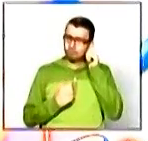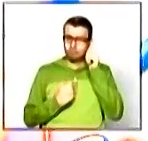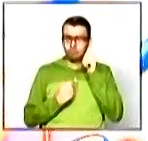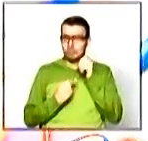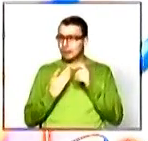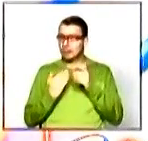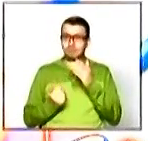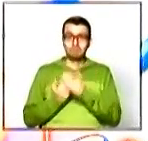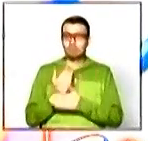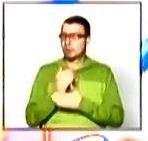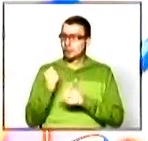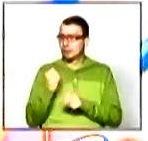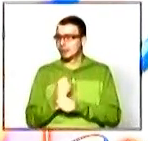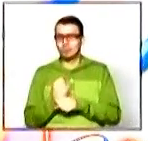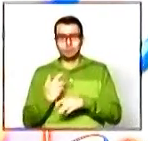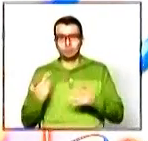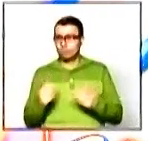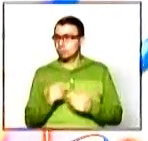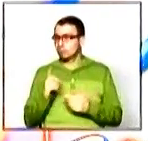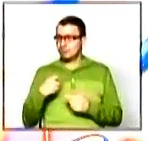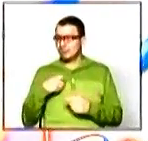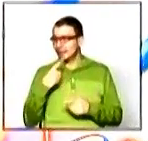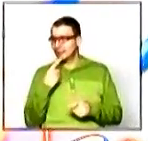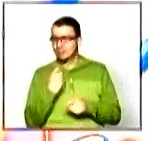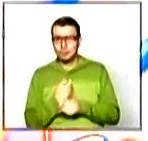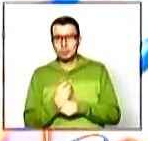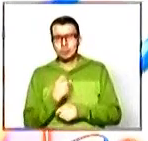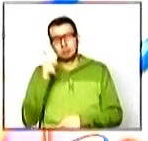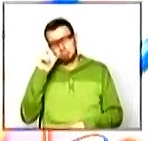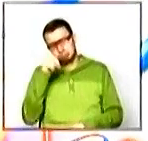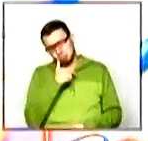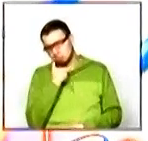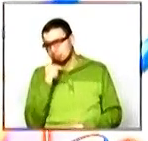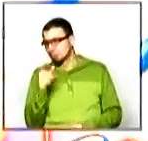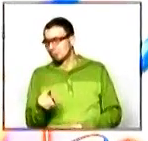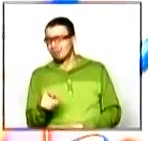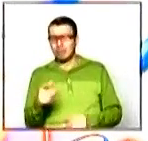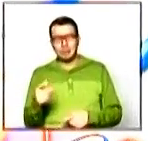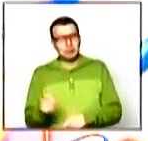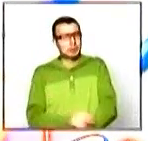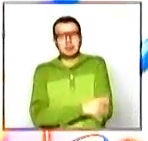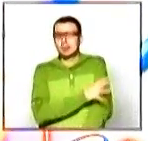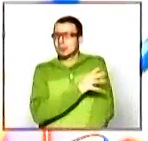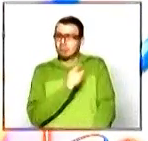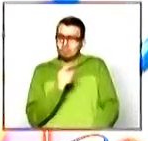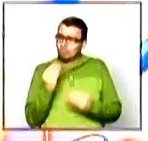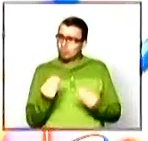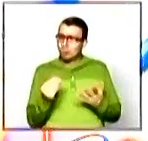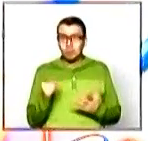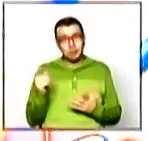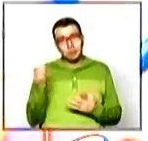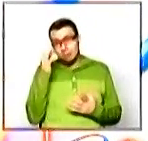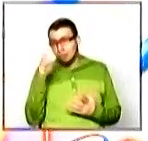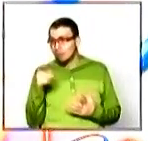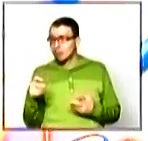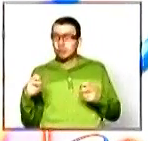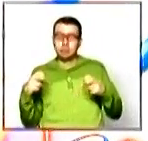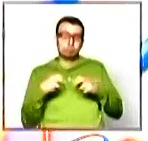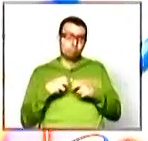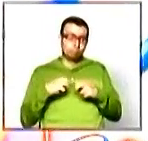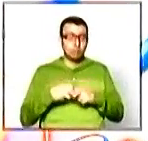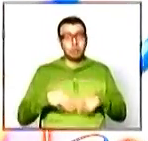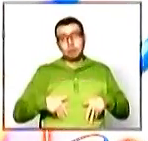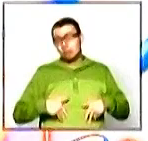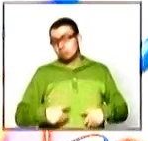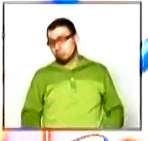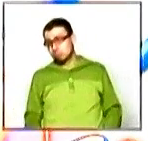paciente? Tiene una cantidad de conflictos, de tristezas, de depresiones, de emociones. La persona refiere a haber perdido su energía, su vitalidad, sus ganas